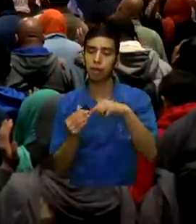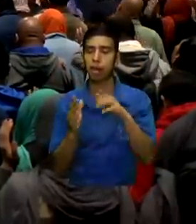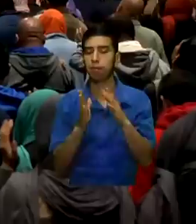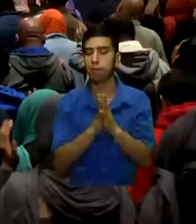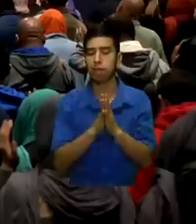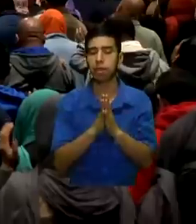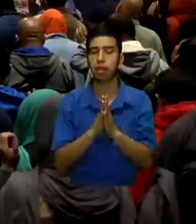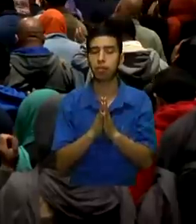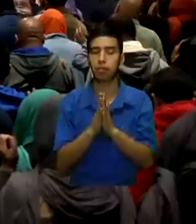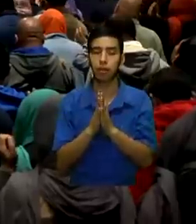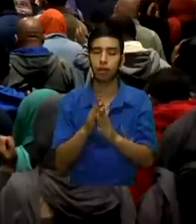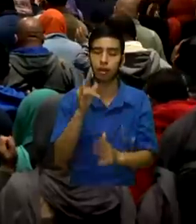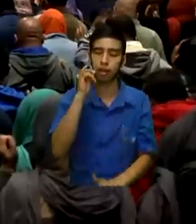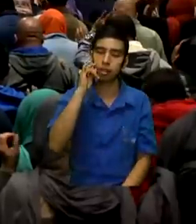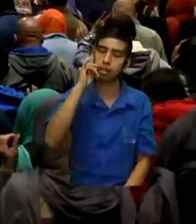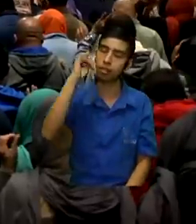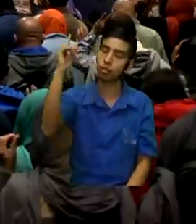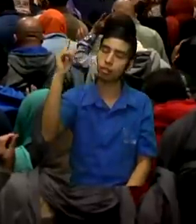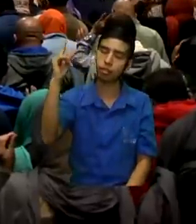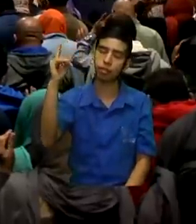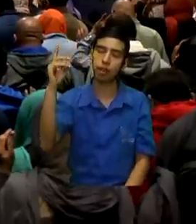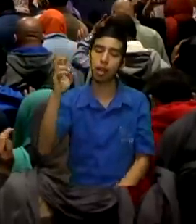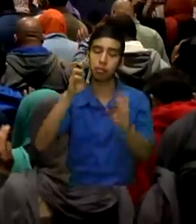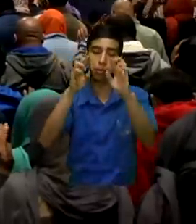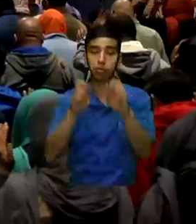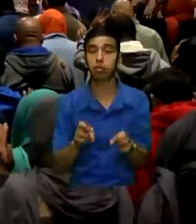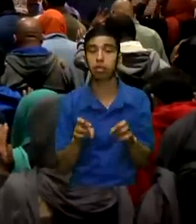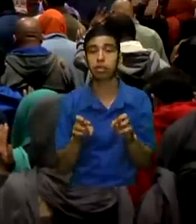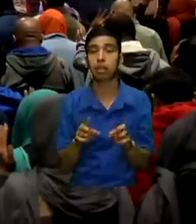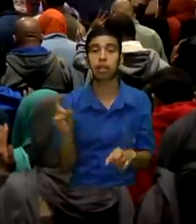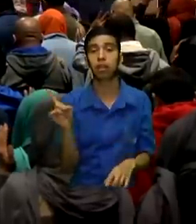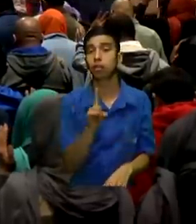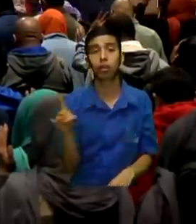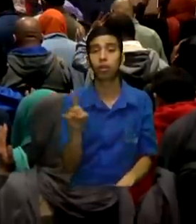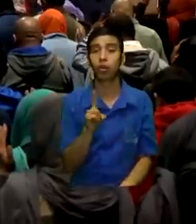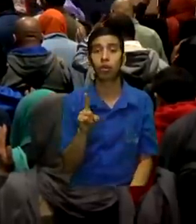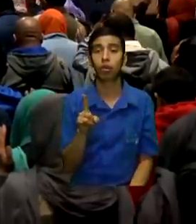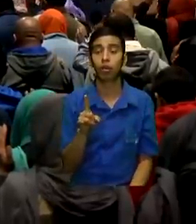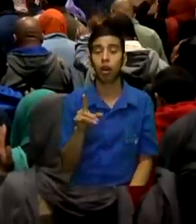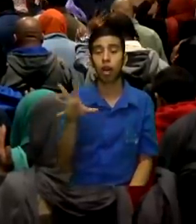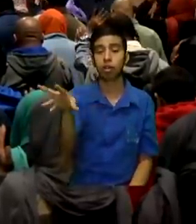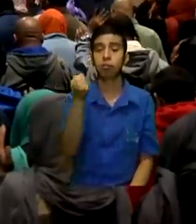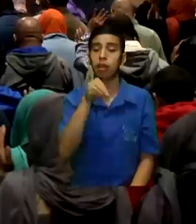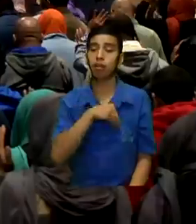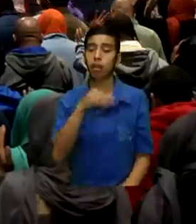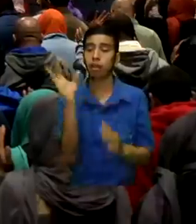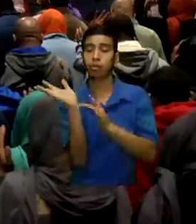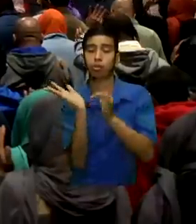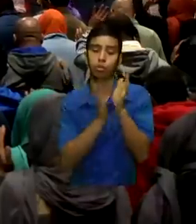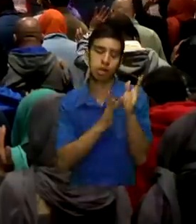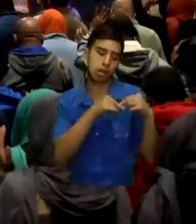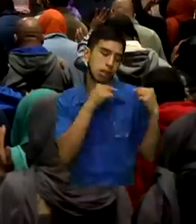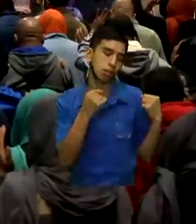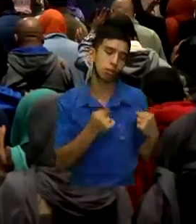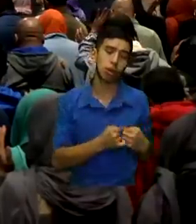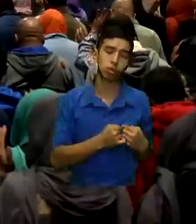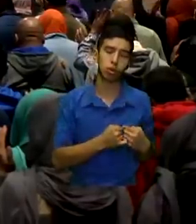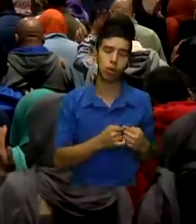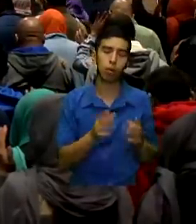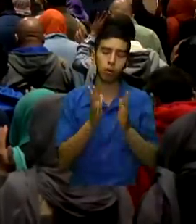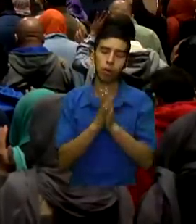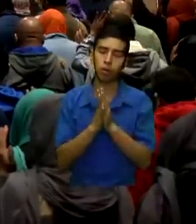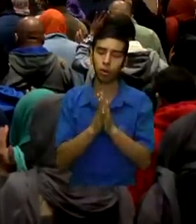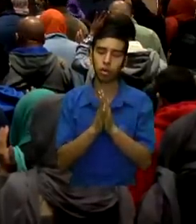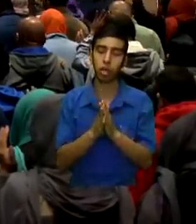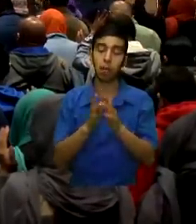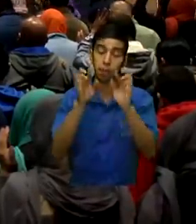A toda nuestra casa. Aquellos que no han aceptado a Cristo dentro de nuestra casa, por favor, desde ya te pedimos por